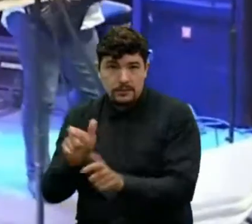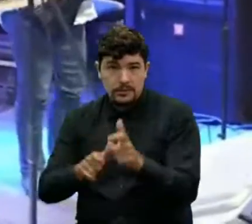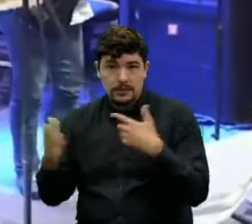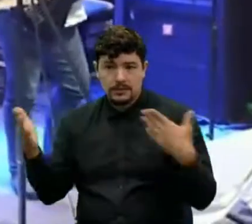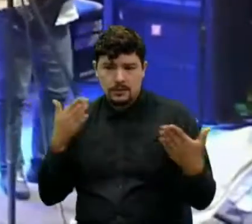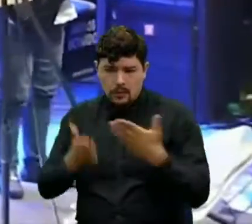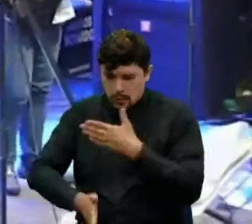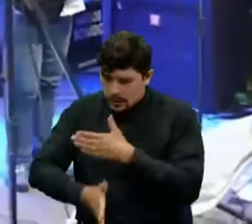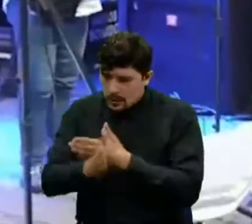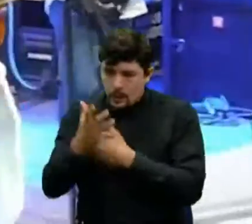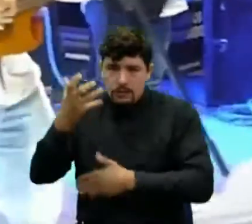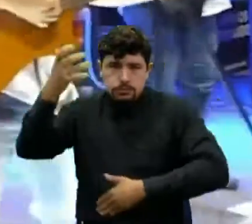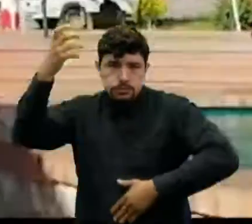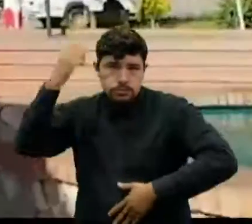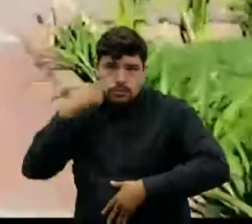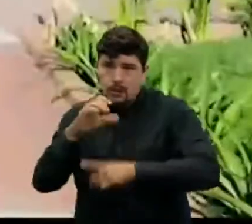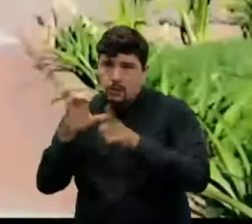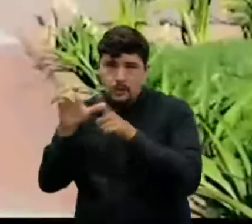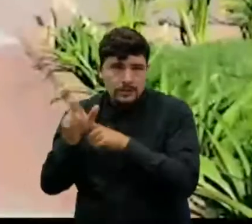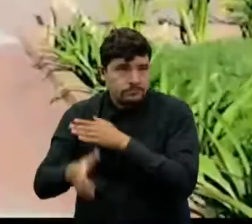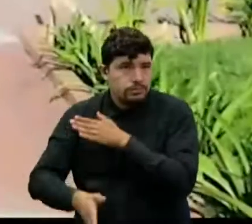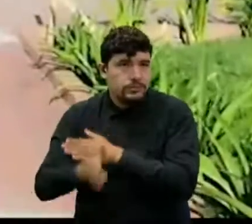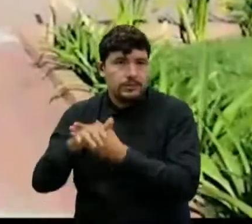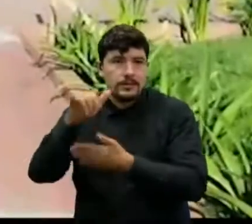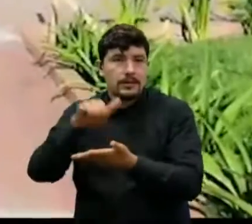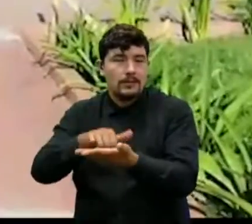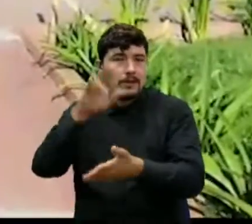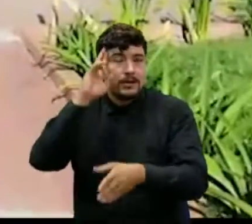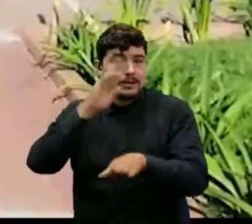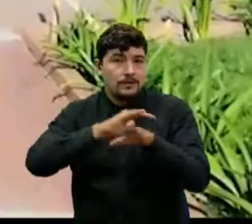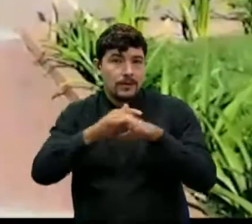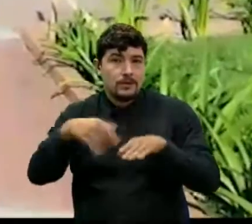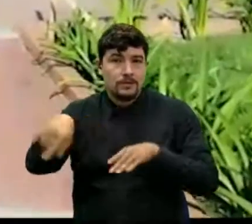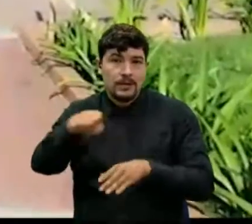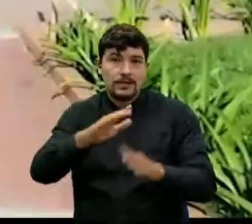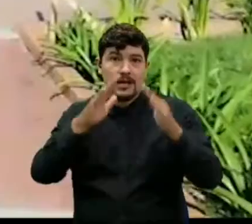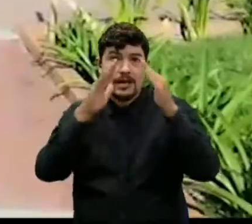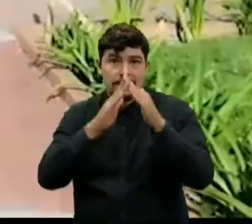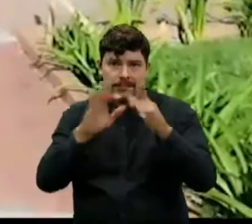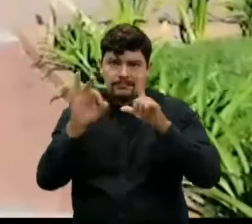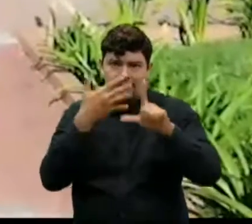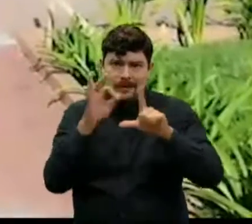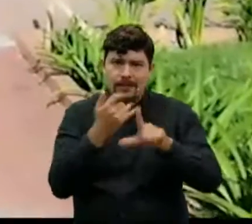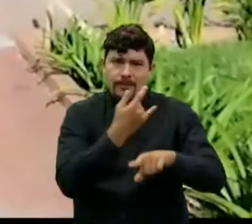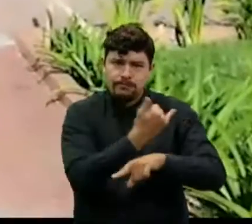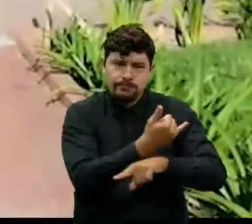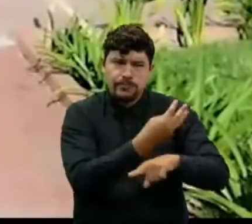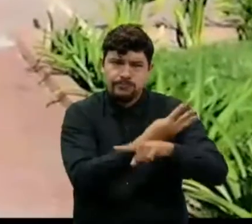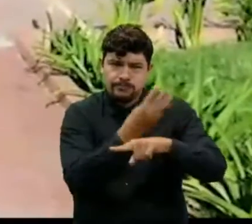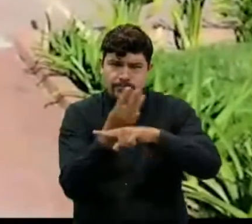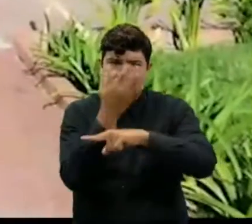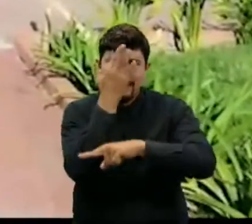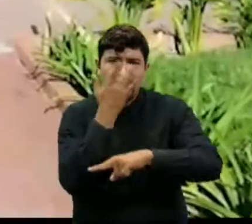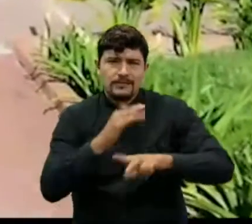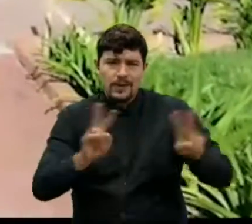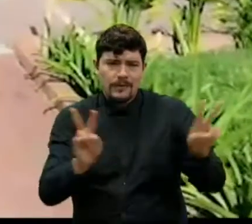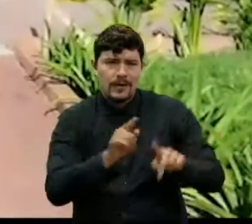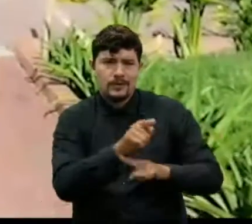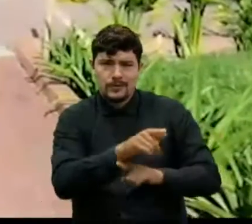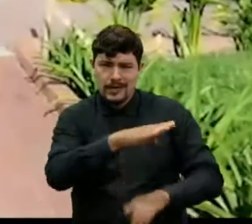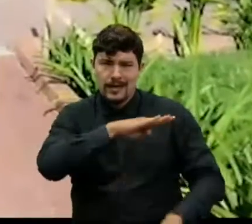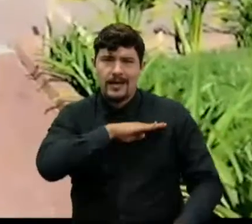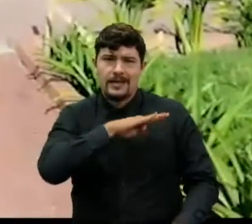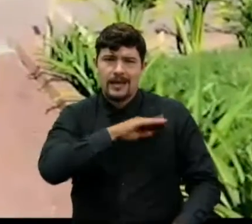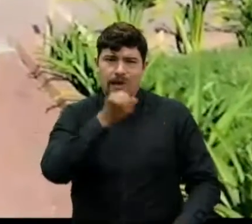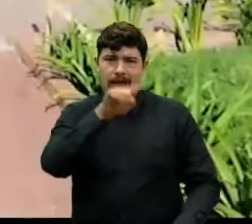las tradiciones culturales. Les invito para que desde casa nos acompañen a través de la página de Facebook Live de la Alcaldía Santo